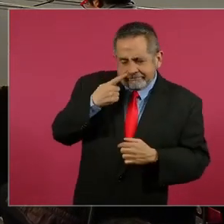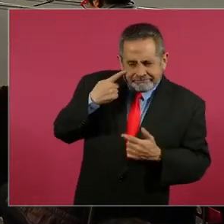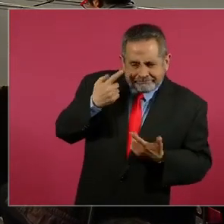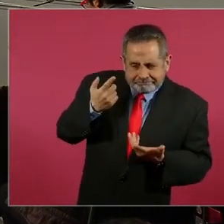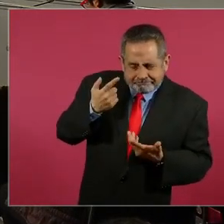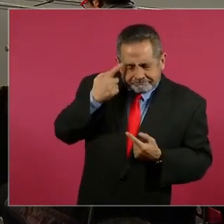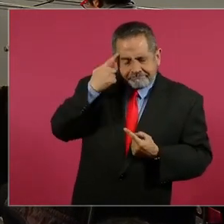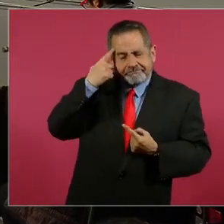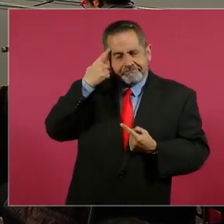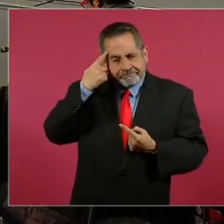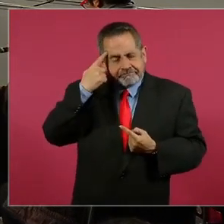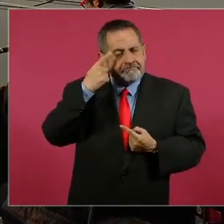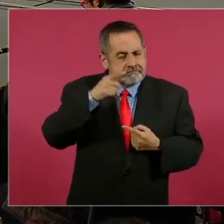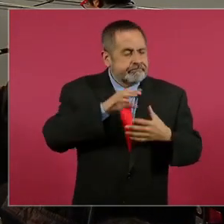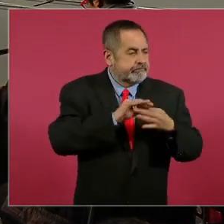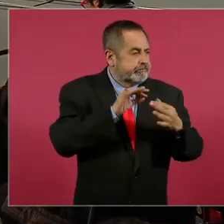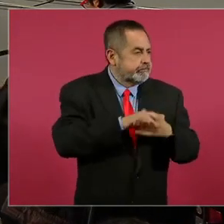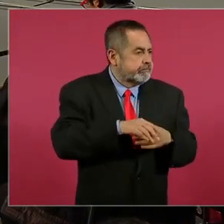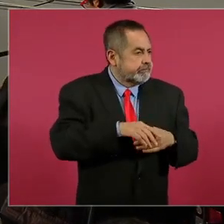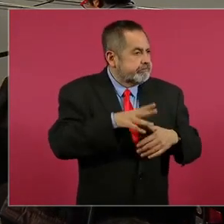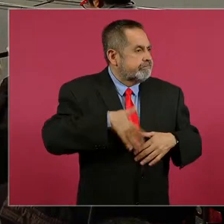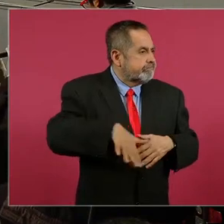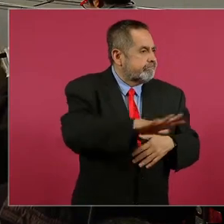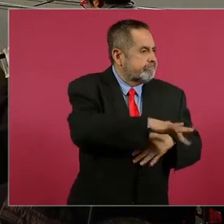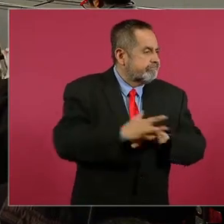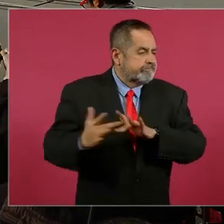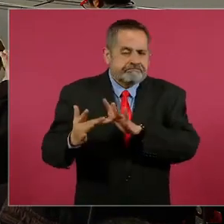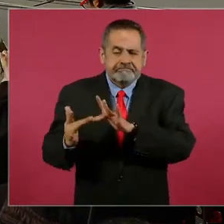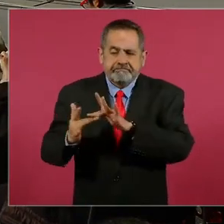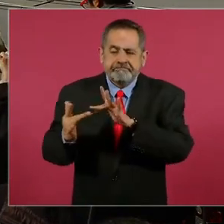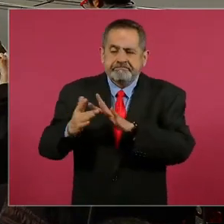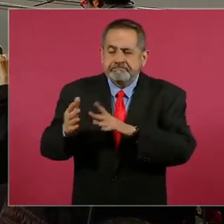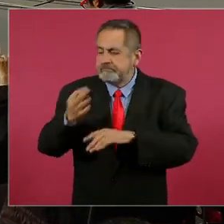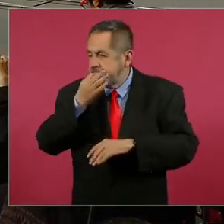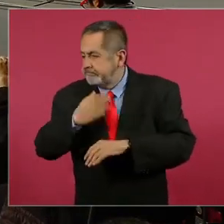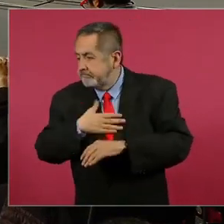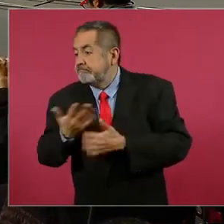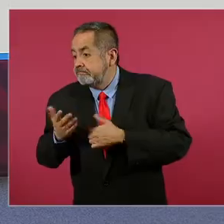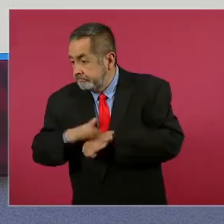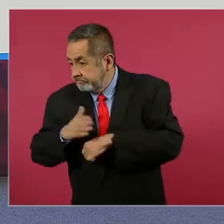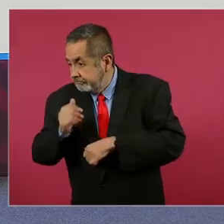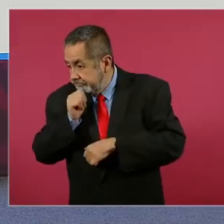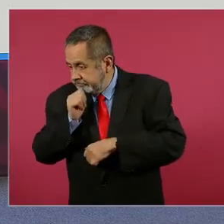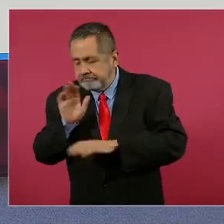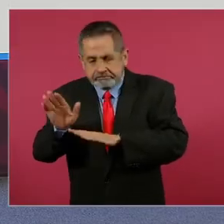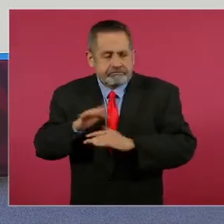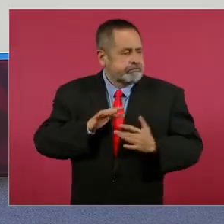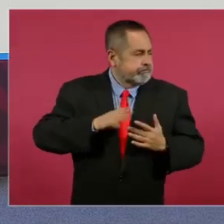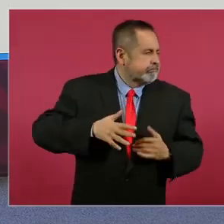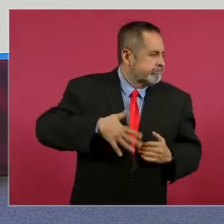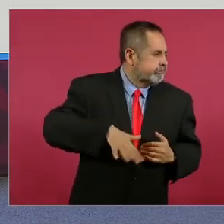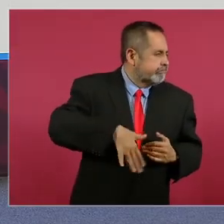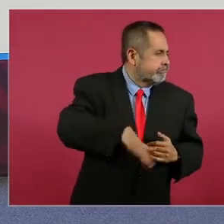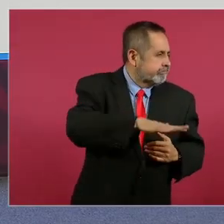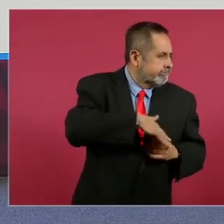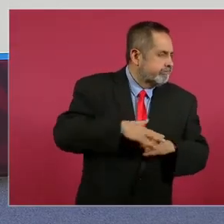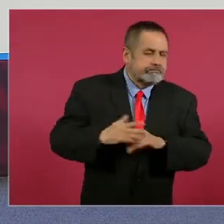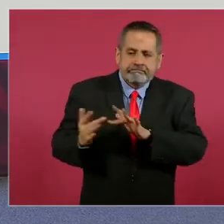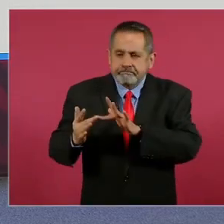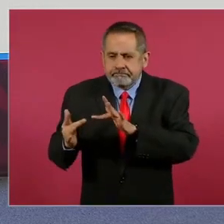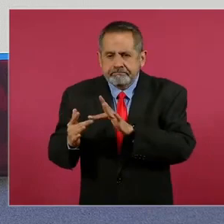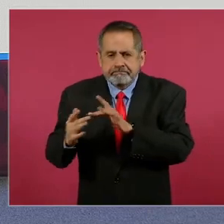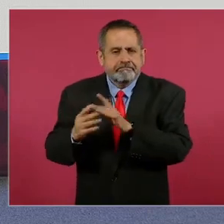Se mantiene contacto con las familias y reportantes para obtener mayor información. Y las